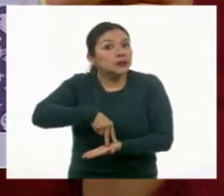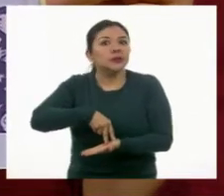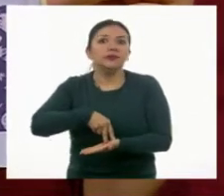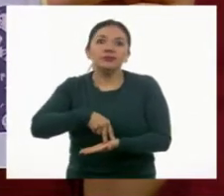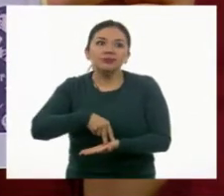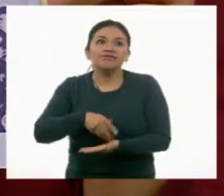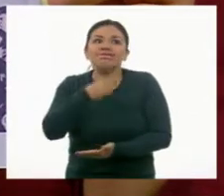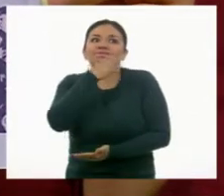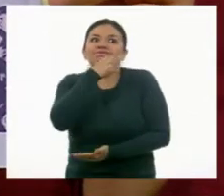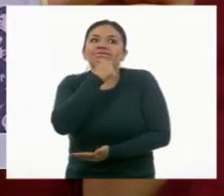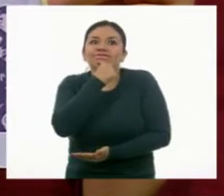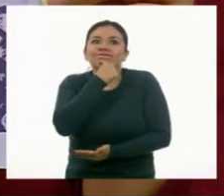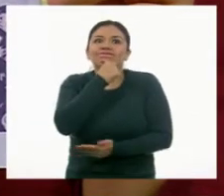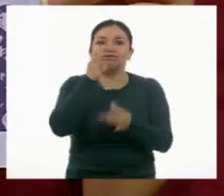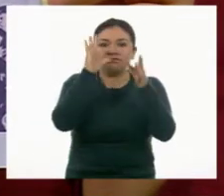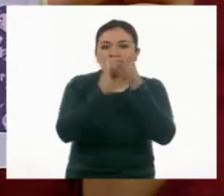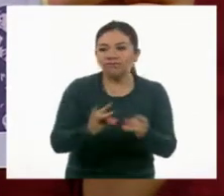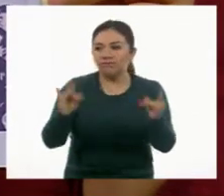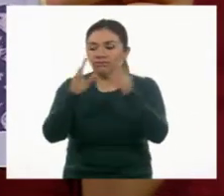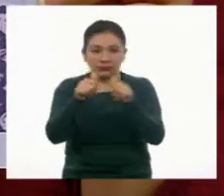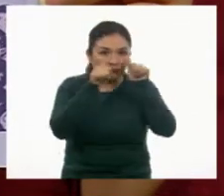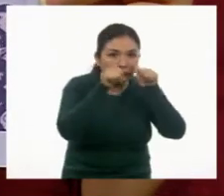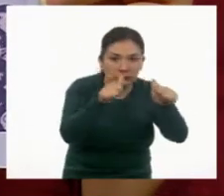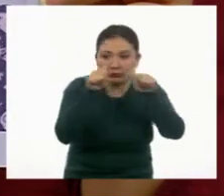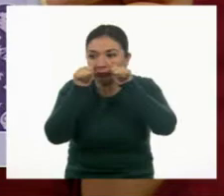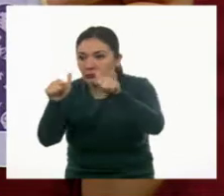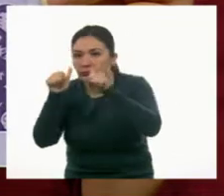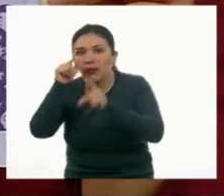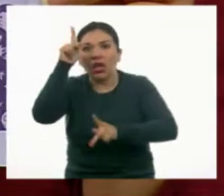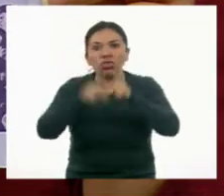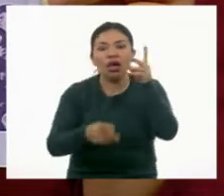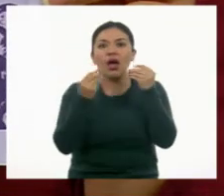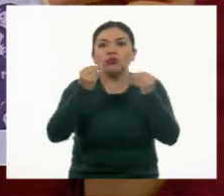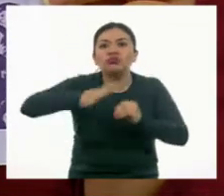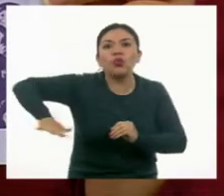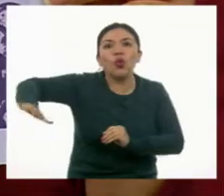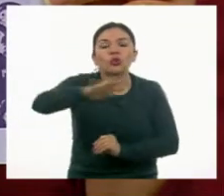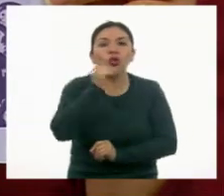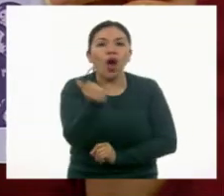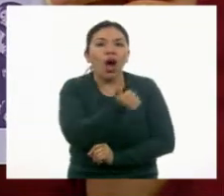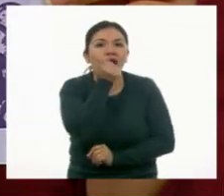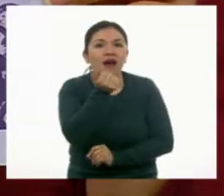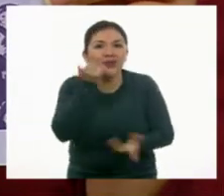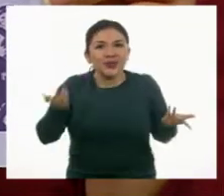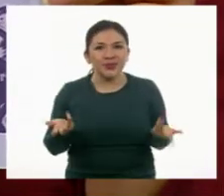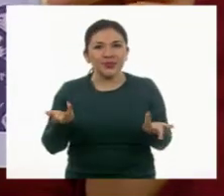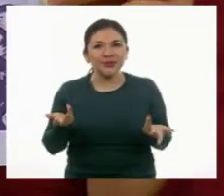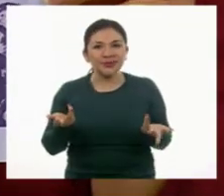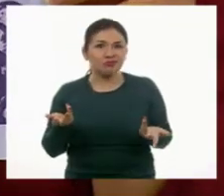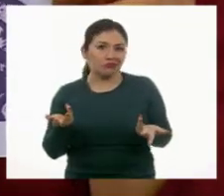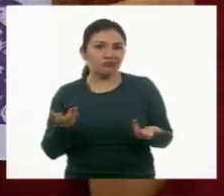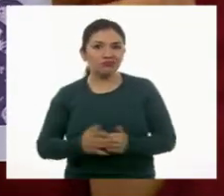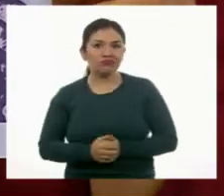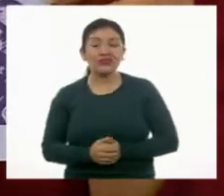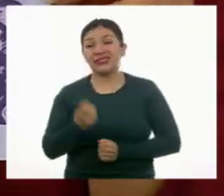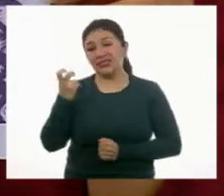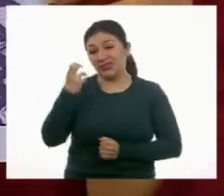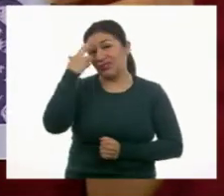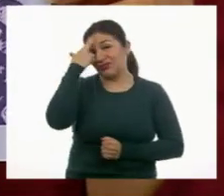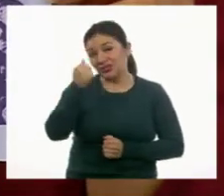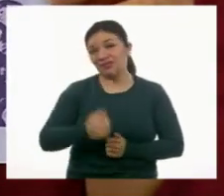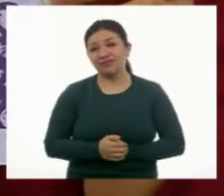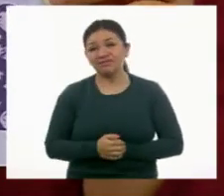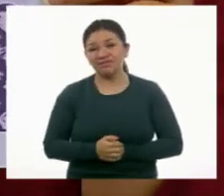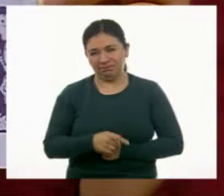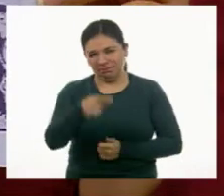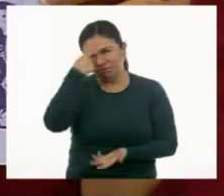está limitado en su capacidad para poderle poner atención y resolver las dudas que cada uno de estos niños pueda llegar a tener. Así es, María.